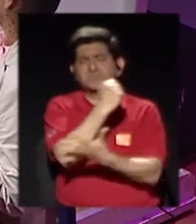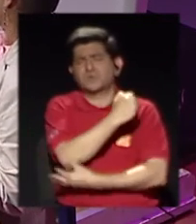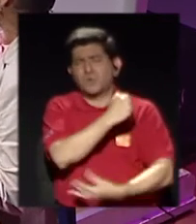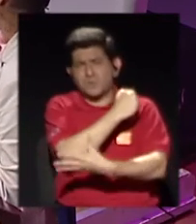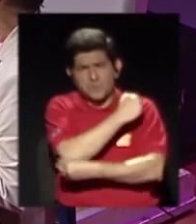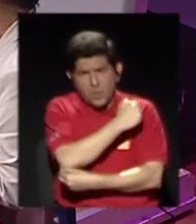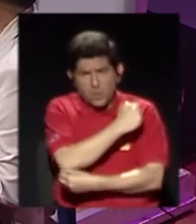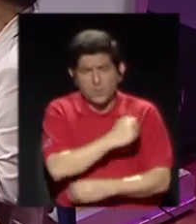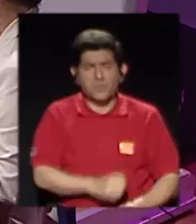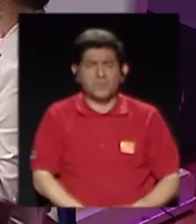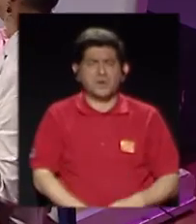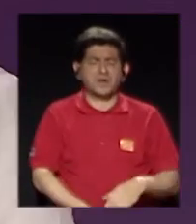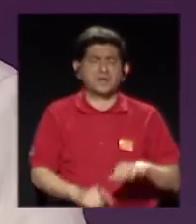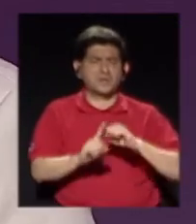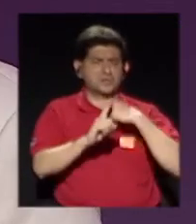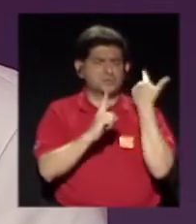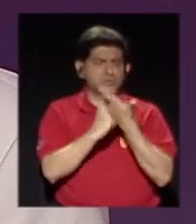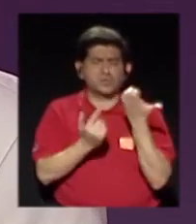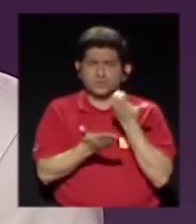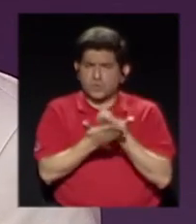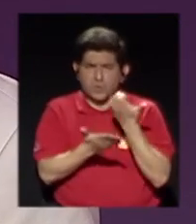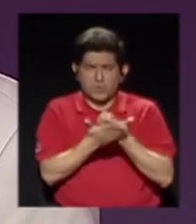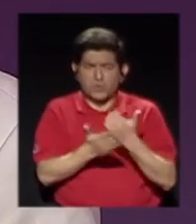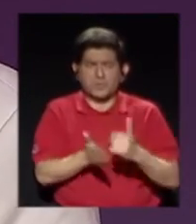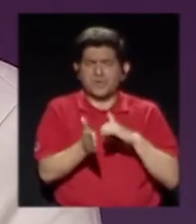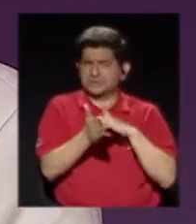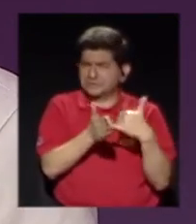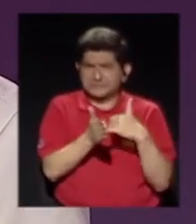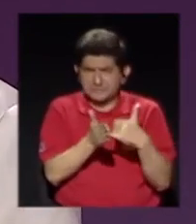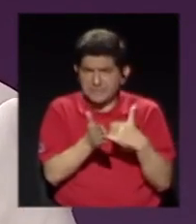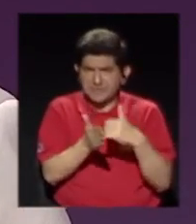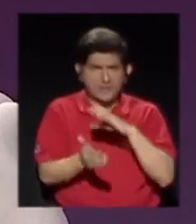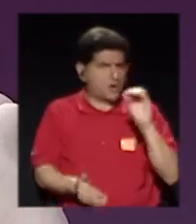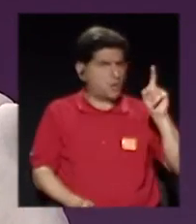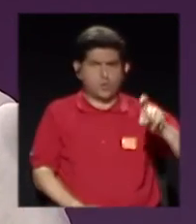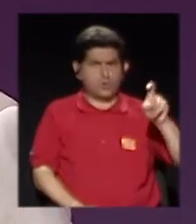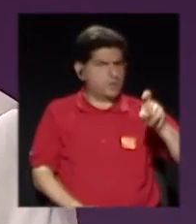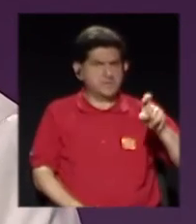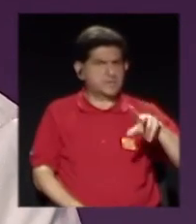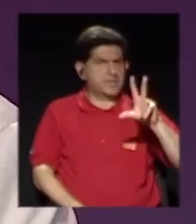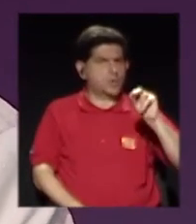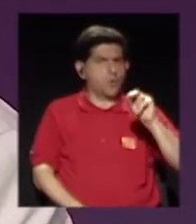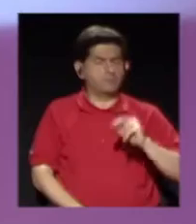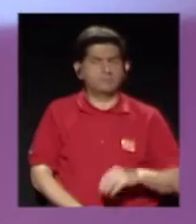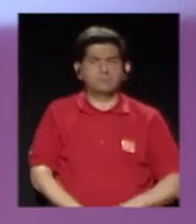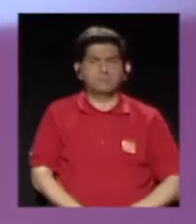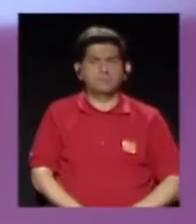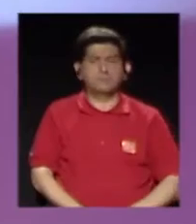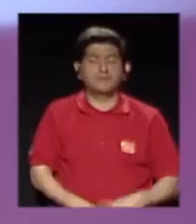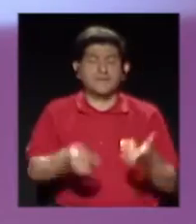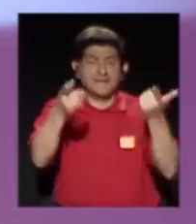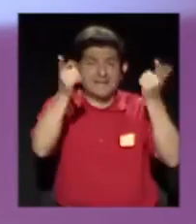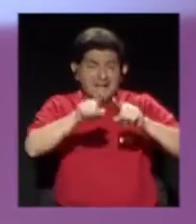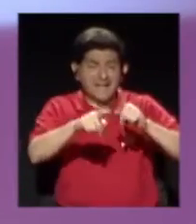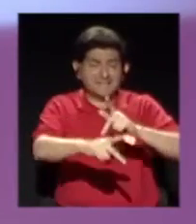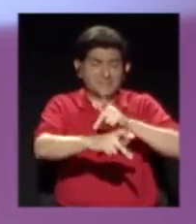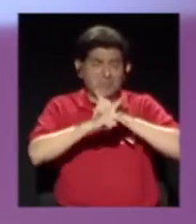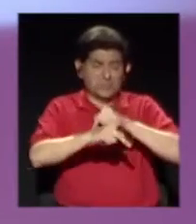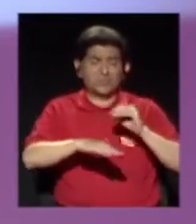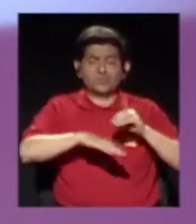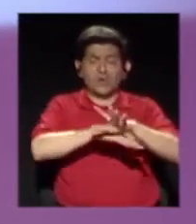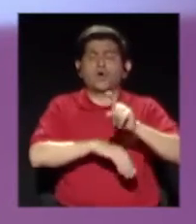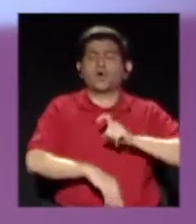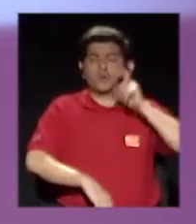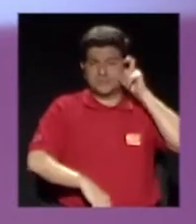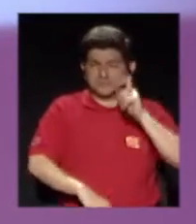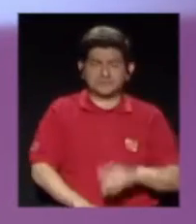condiciones económicas más vulnerables en ese sentido o no necesariamente en el caso del refugio por la orientación